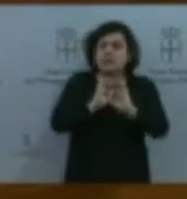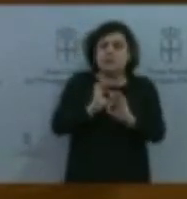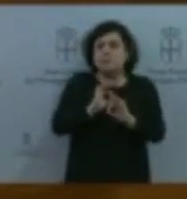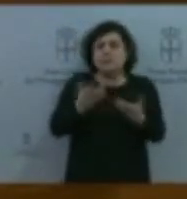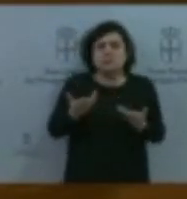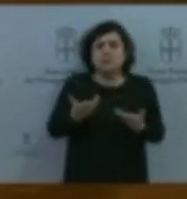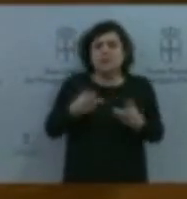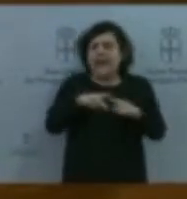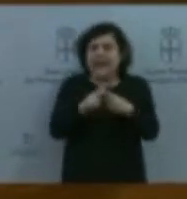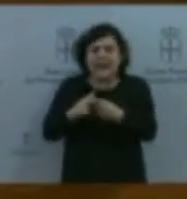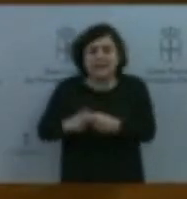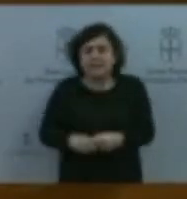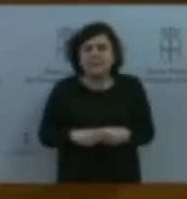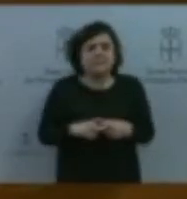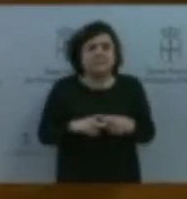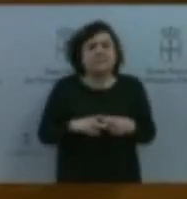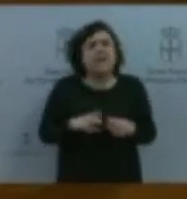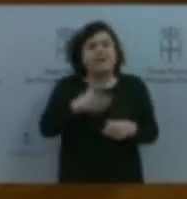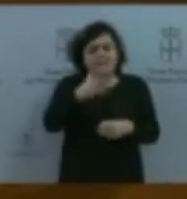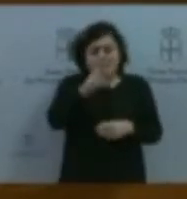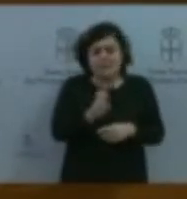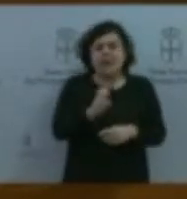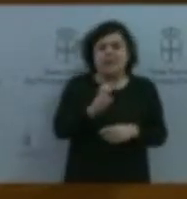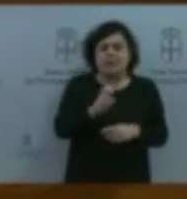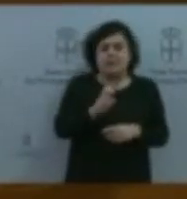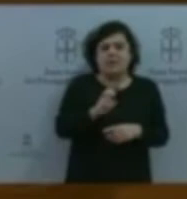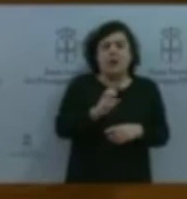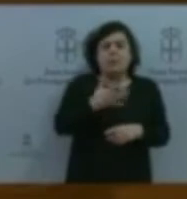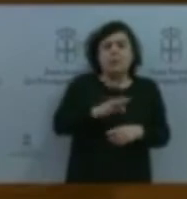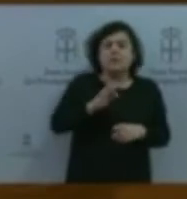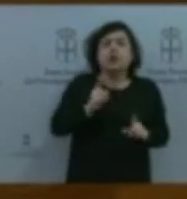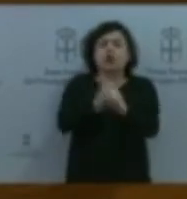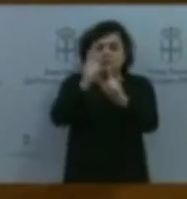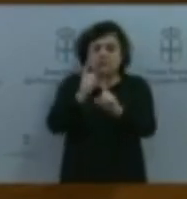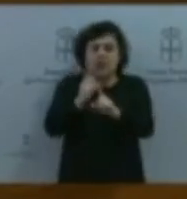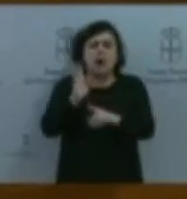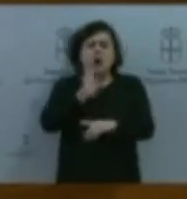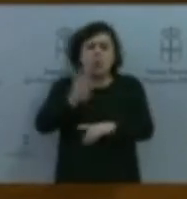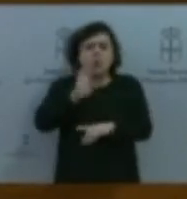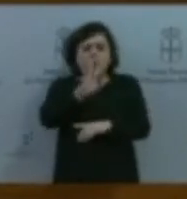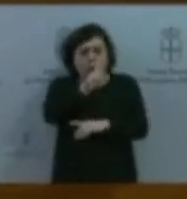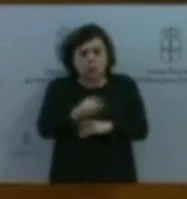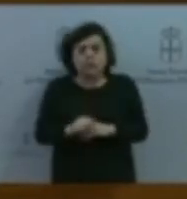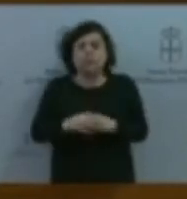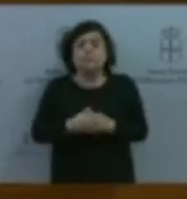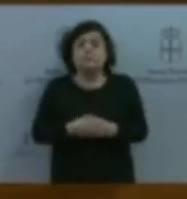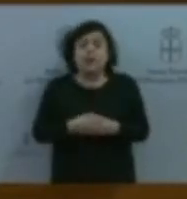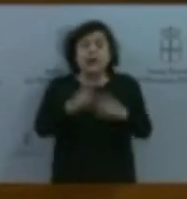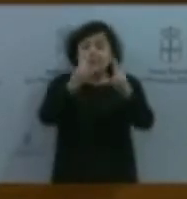lucha contra la corrupción. Con lo cual, compartimos eso, ¿no? En otros asuntos estamos más, tenemos más dudas,